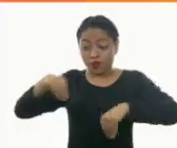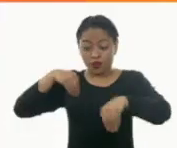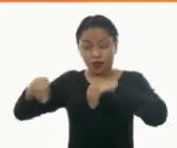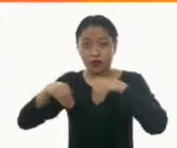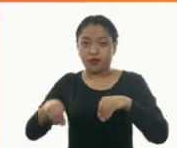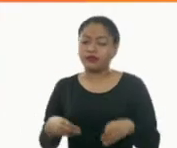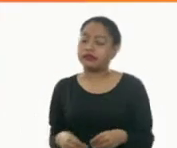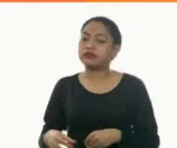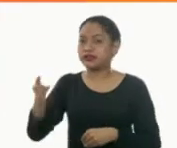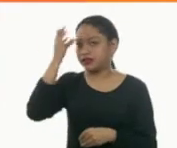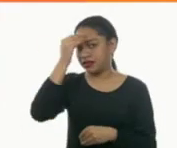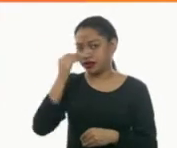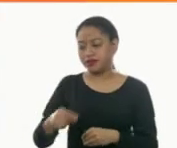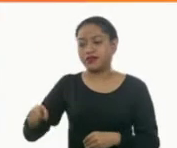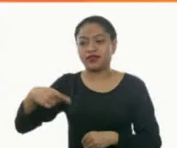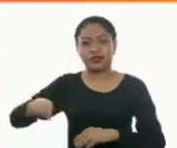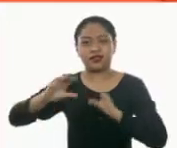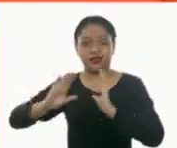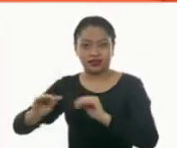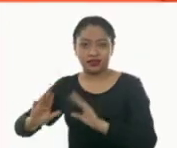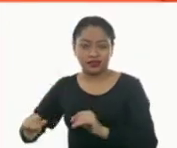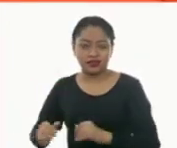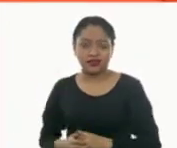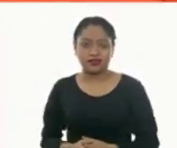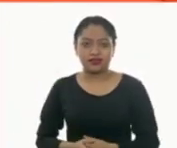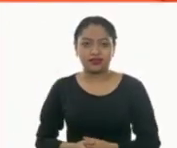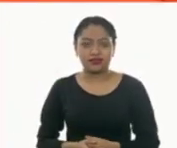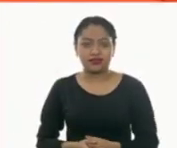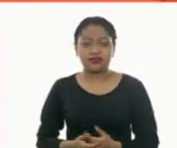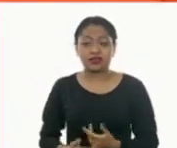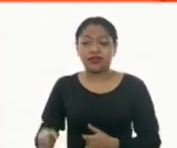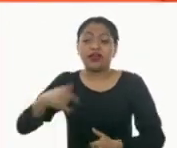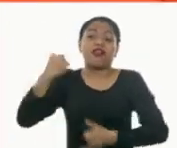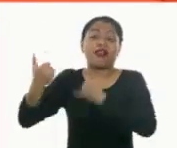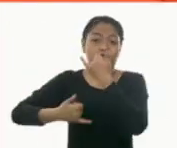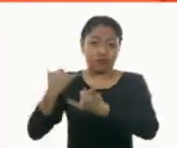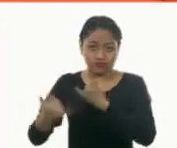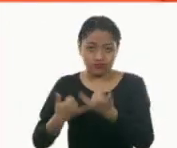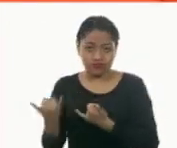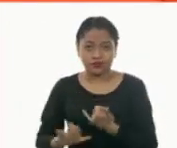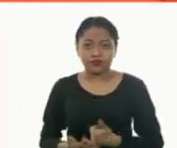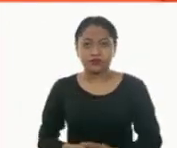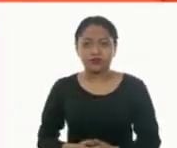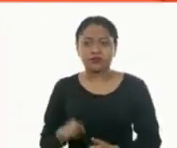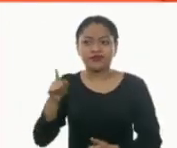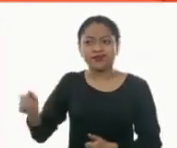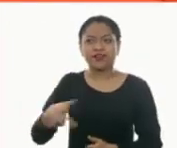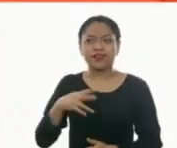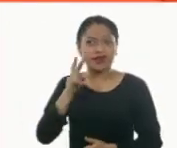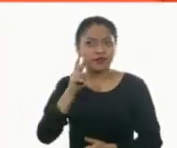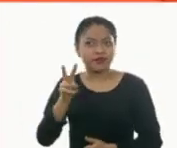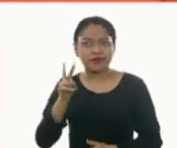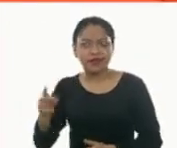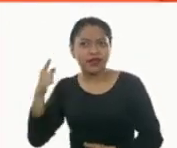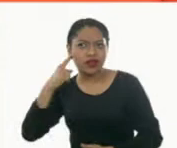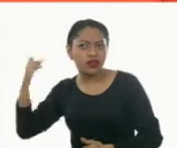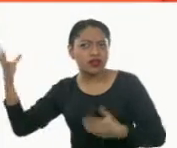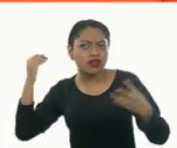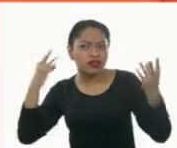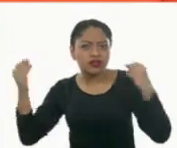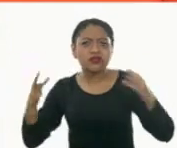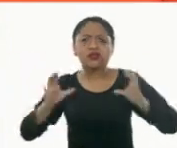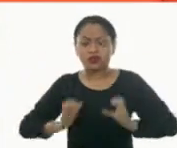momentos para que aprendan cada uno. Empleamos mucho el juego, la percepción visual, auditiva,